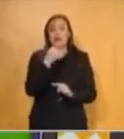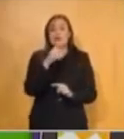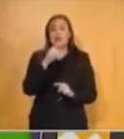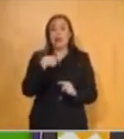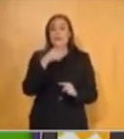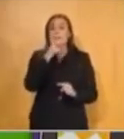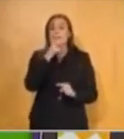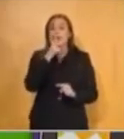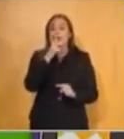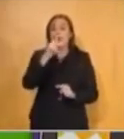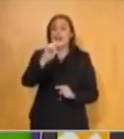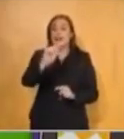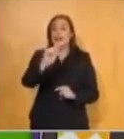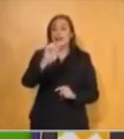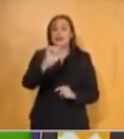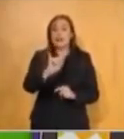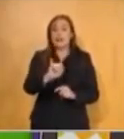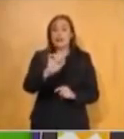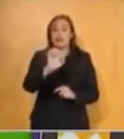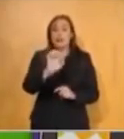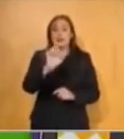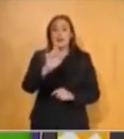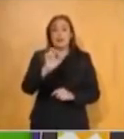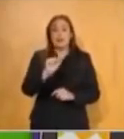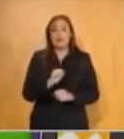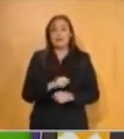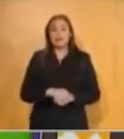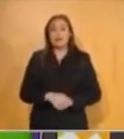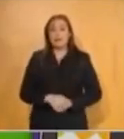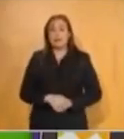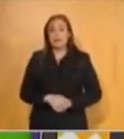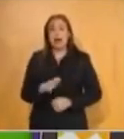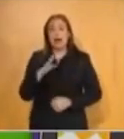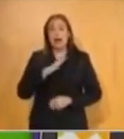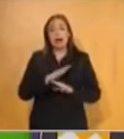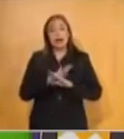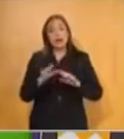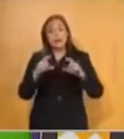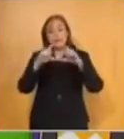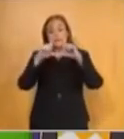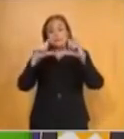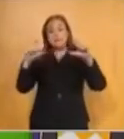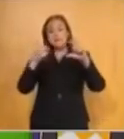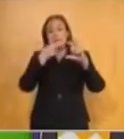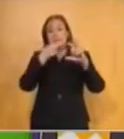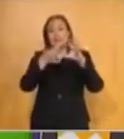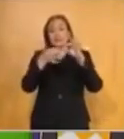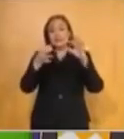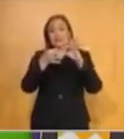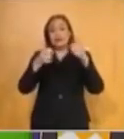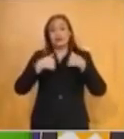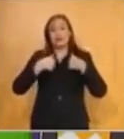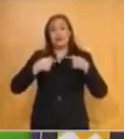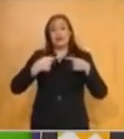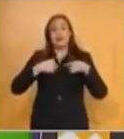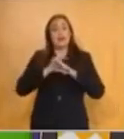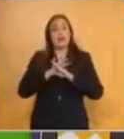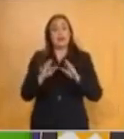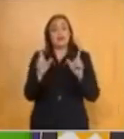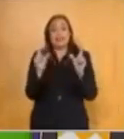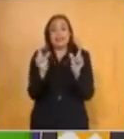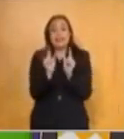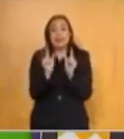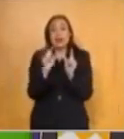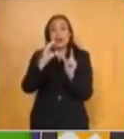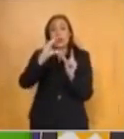tier. Tenemos captions solamente en algunos paneles, no en todos los paneles hay captions o espacios